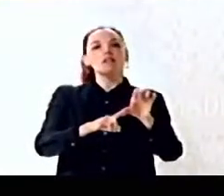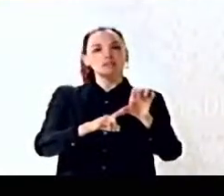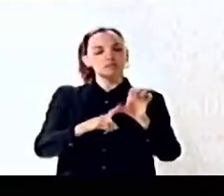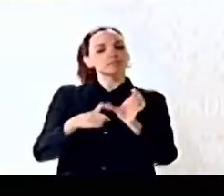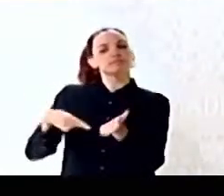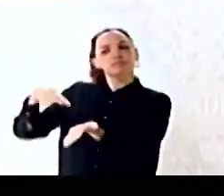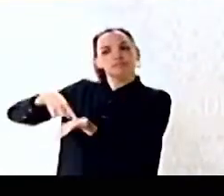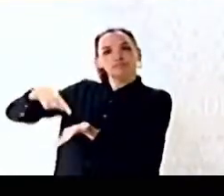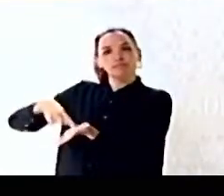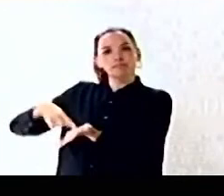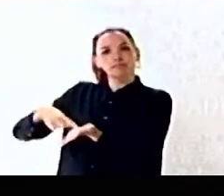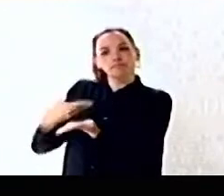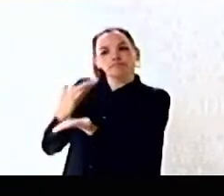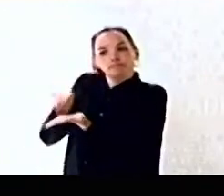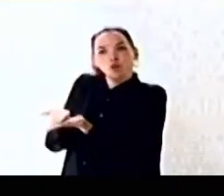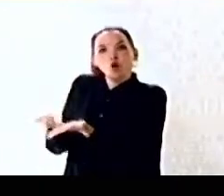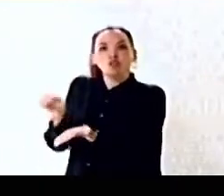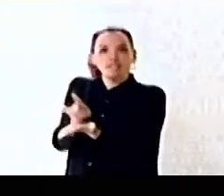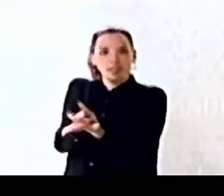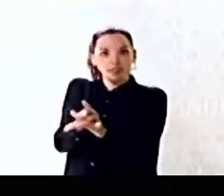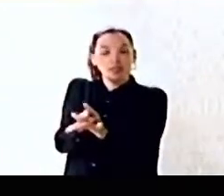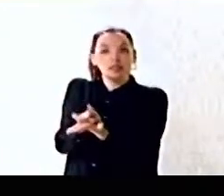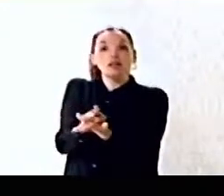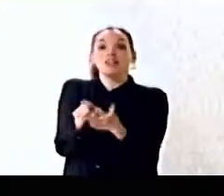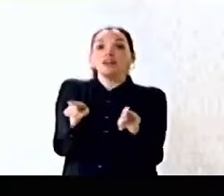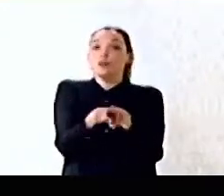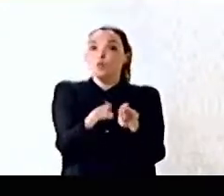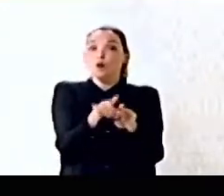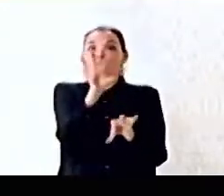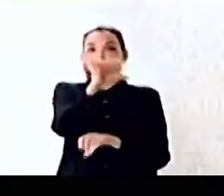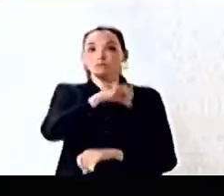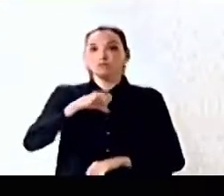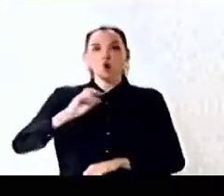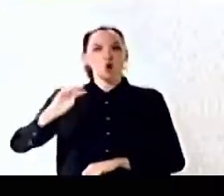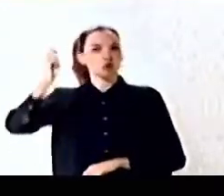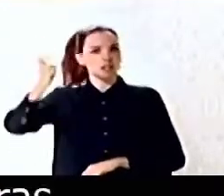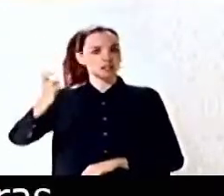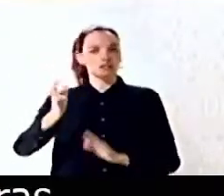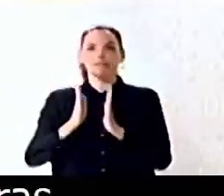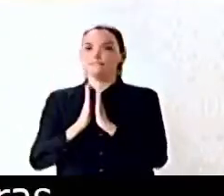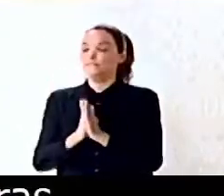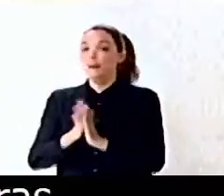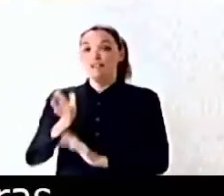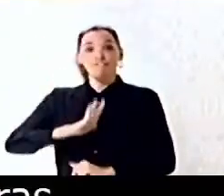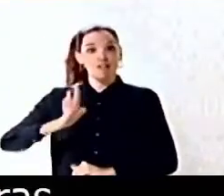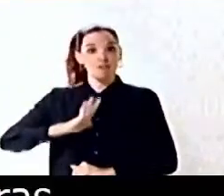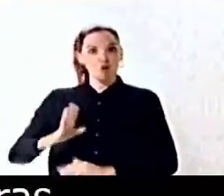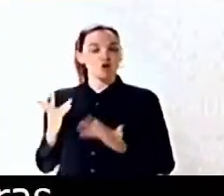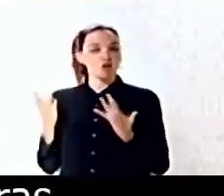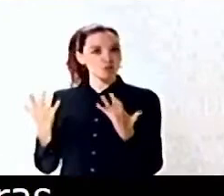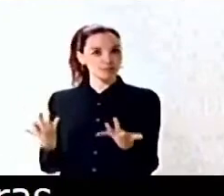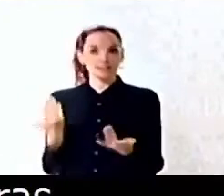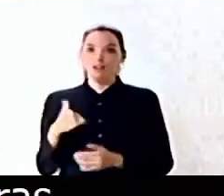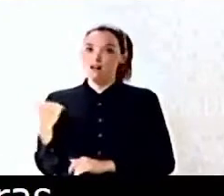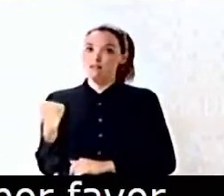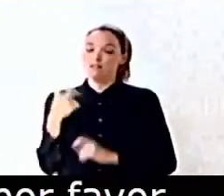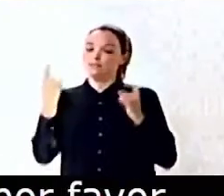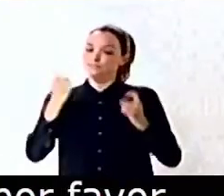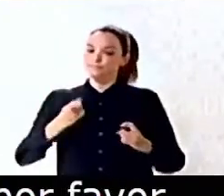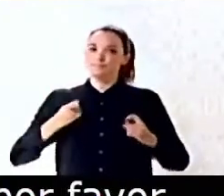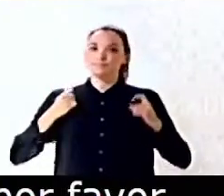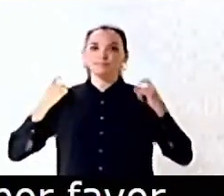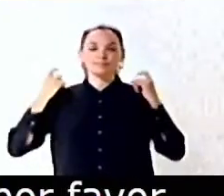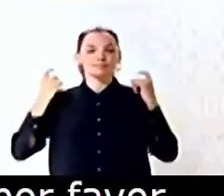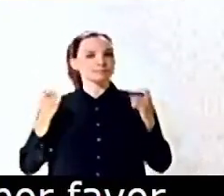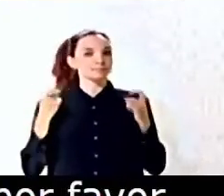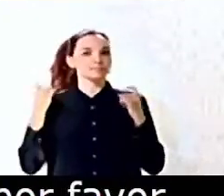que, junto con otras comunidades autónomas, que cuanto antes, por favor, seamos capaces de tener una nueva